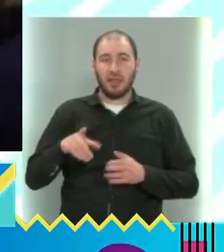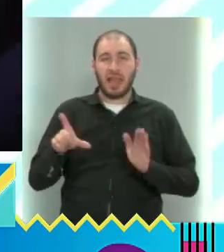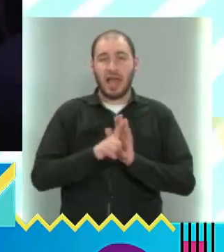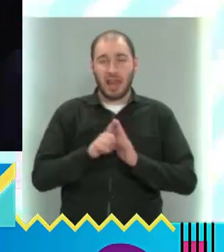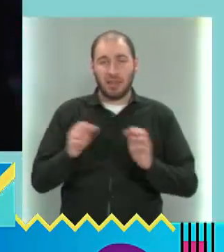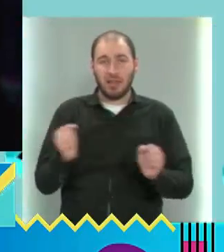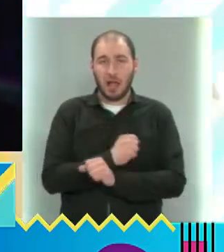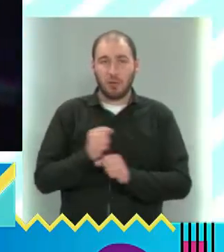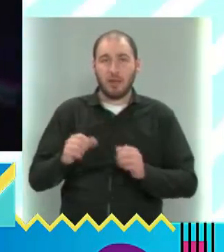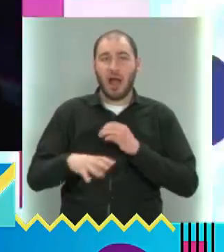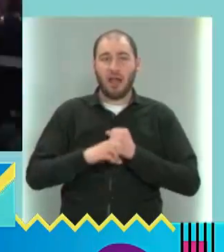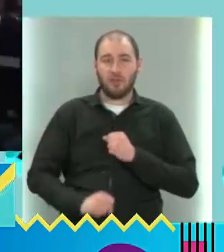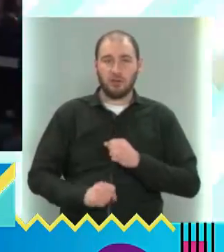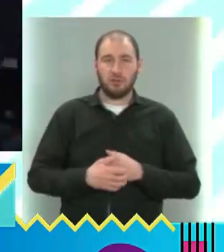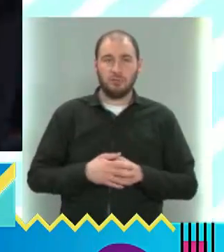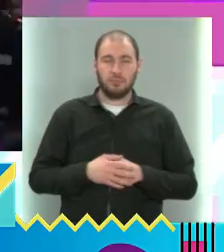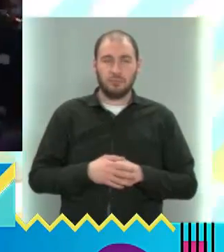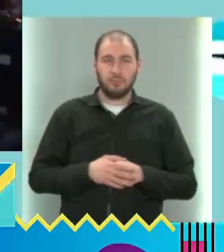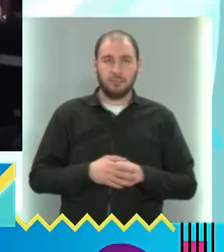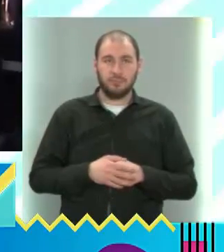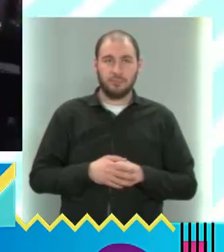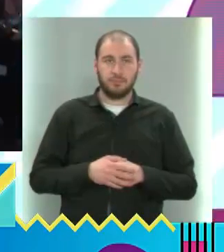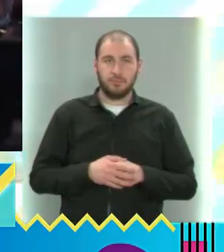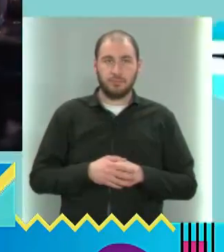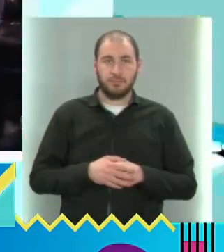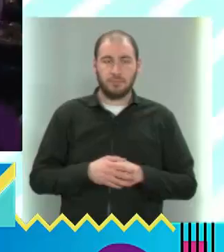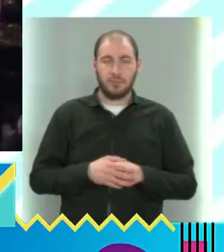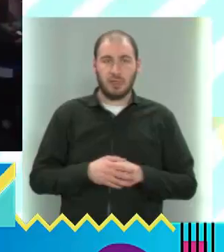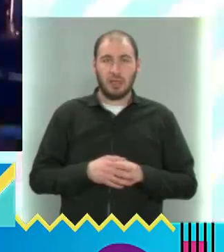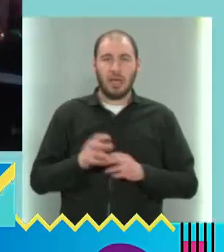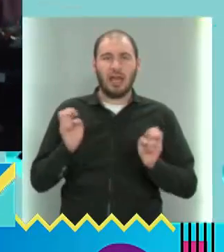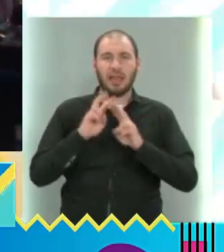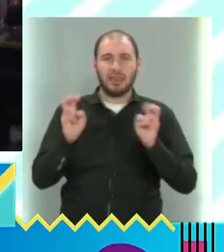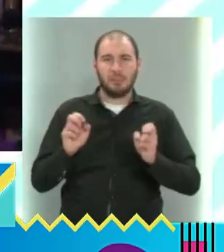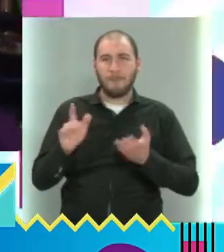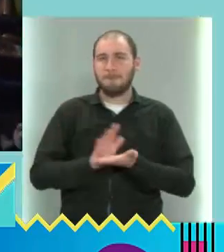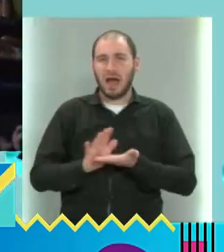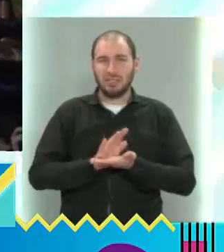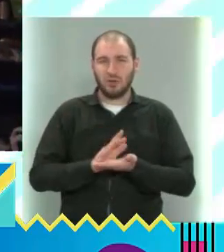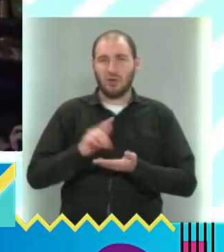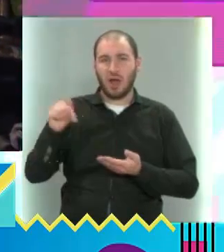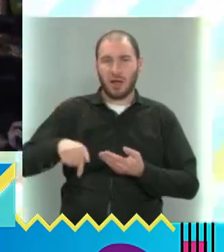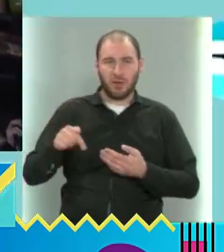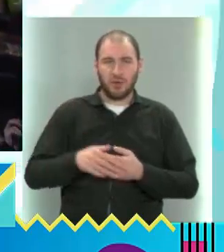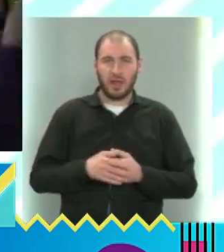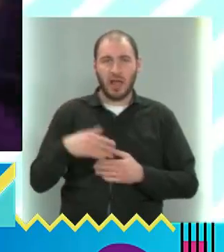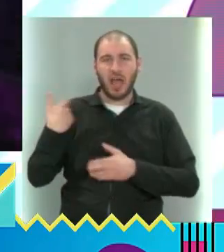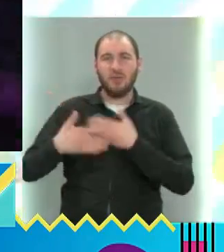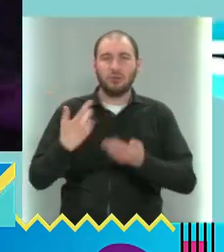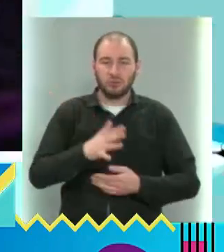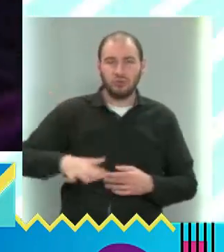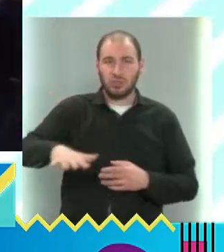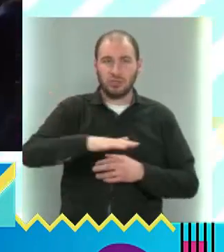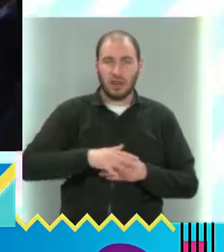ley de interrupción voluntaria del embarazo. Parece un tema básico a esta altura de la evolución